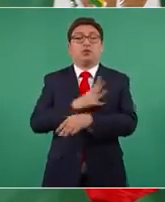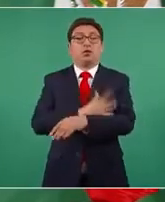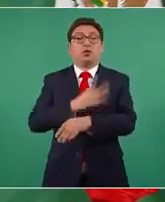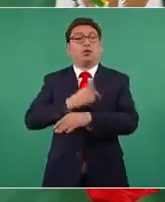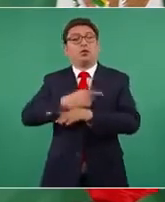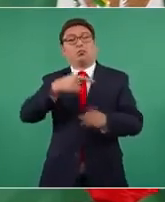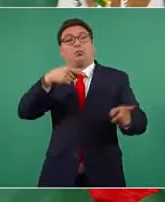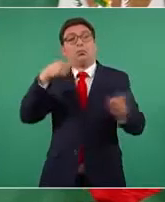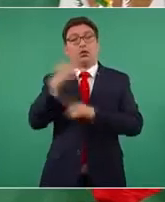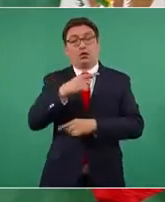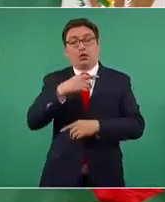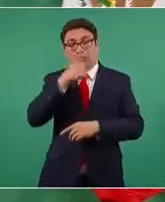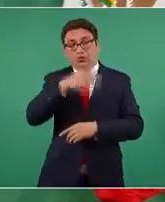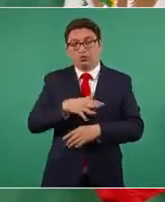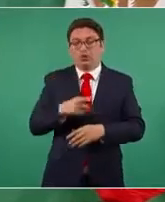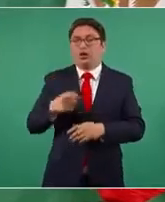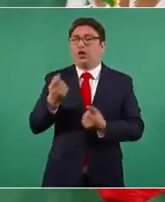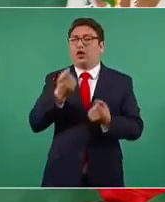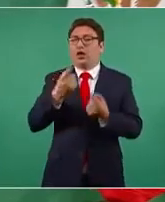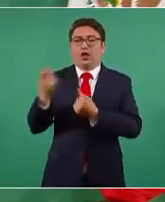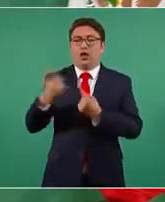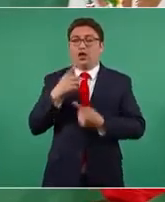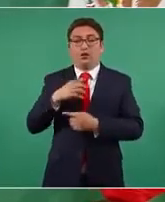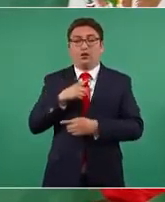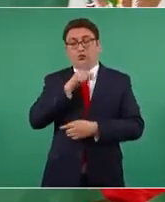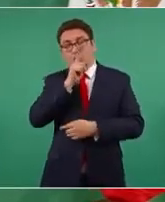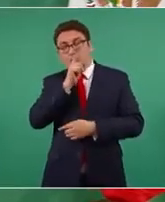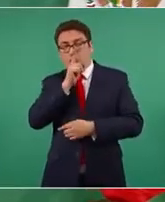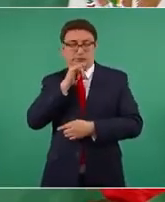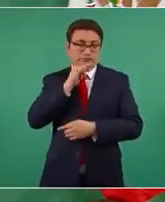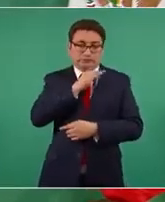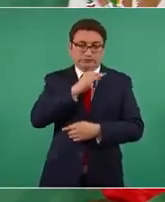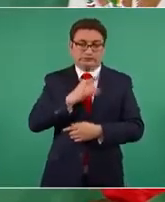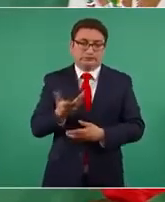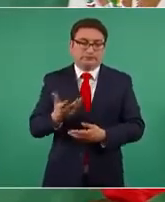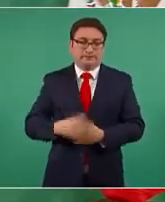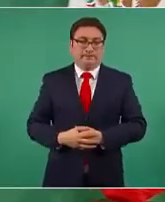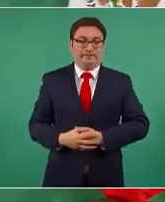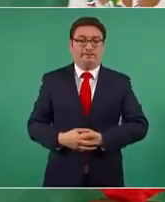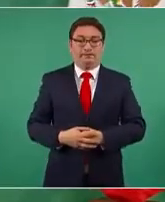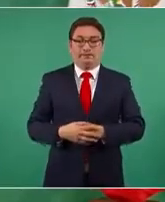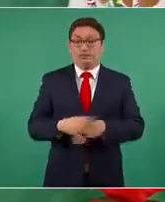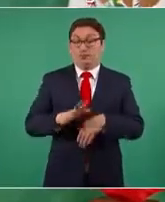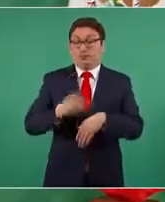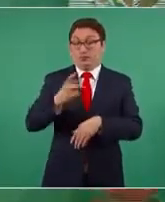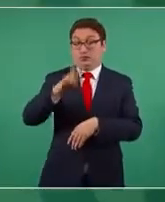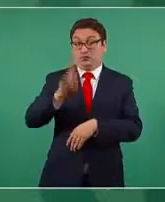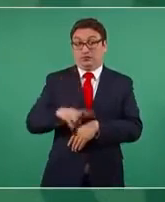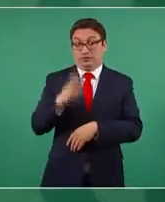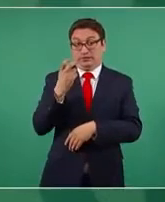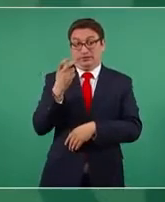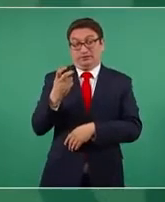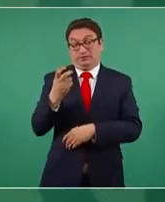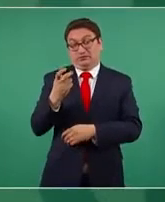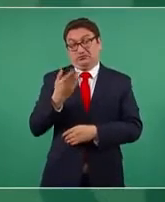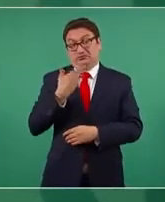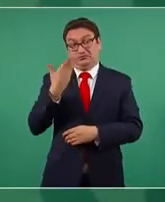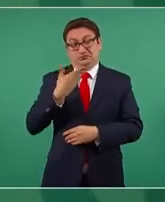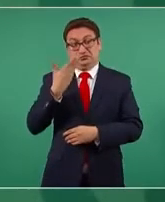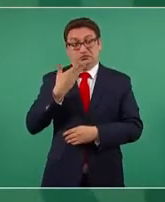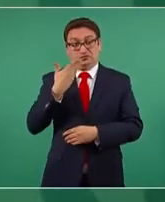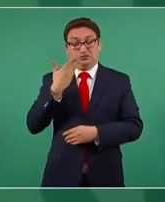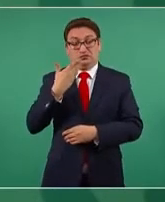los otros son muy hipócritas, porque esa es la verdadera doctrina